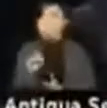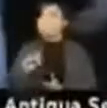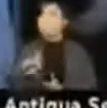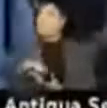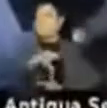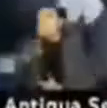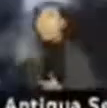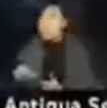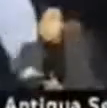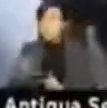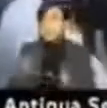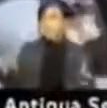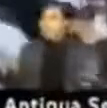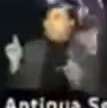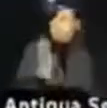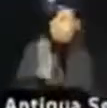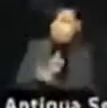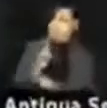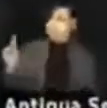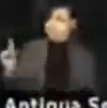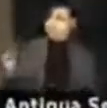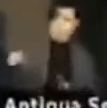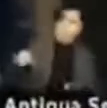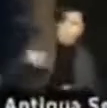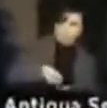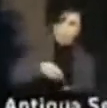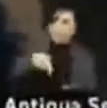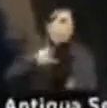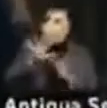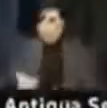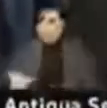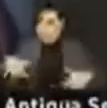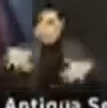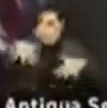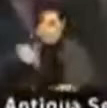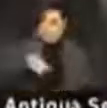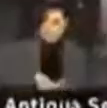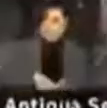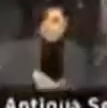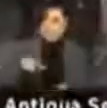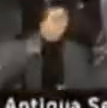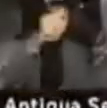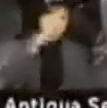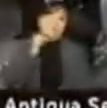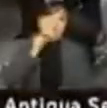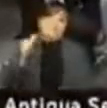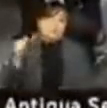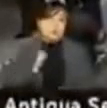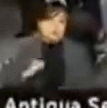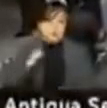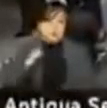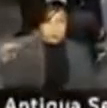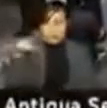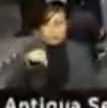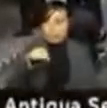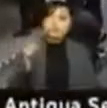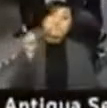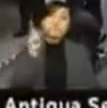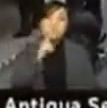un trabajo diplomático serio al interior, es